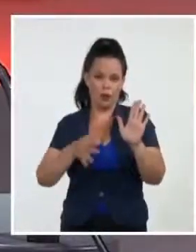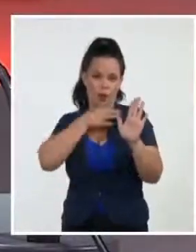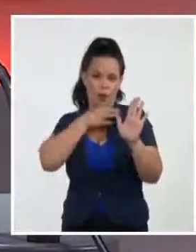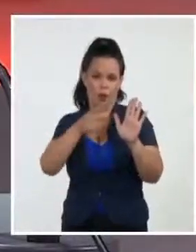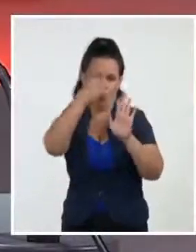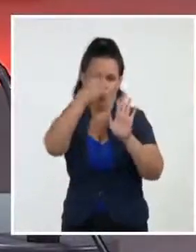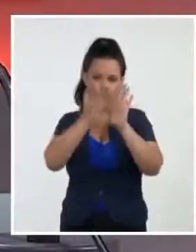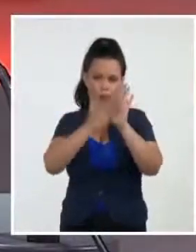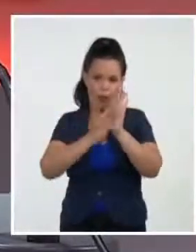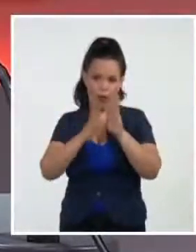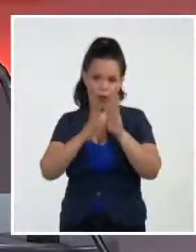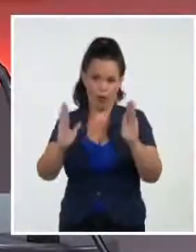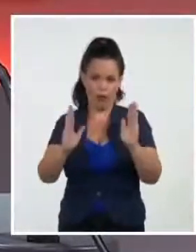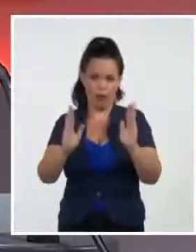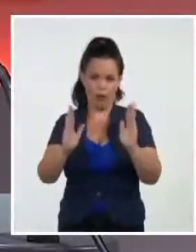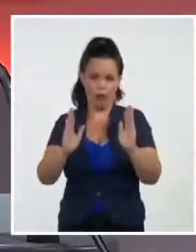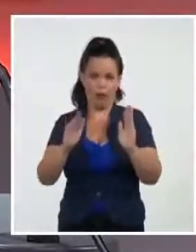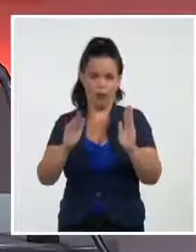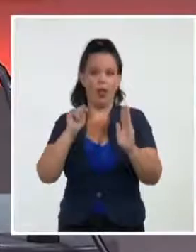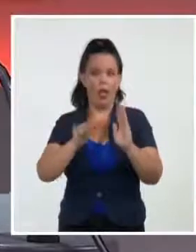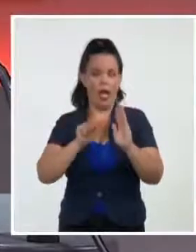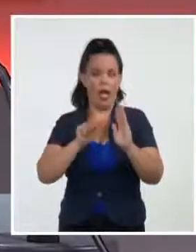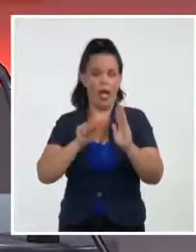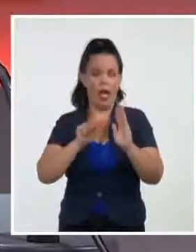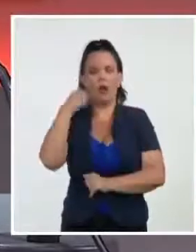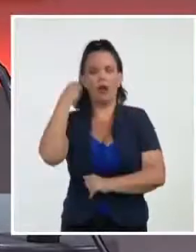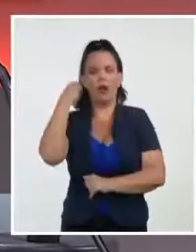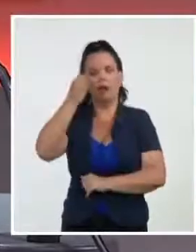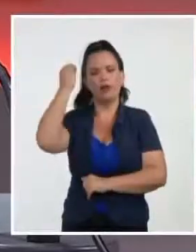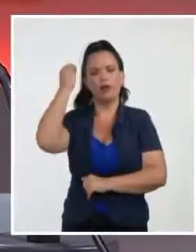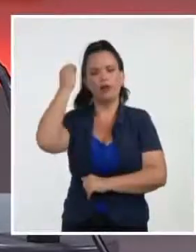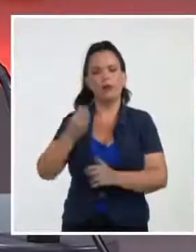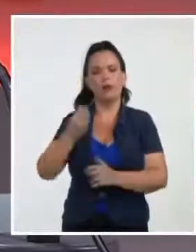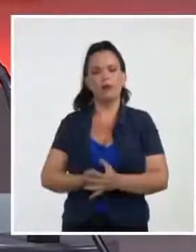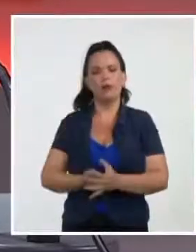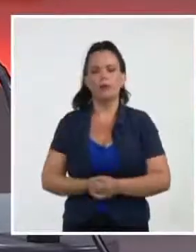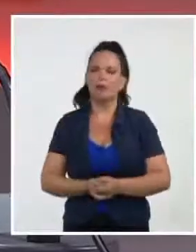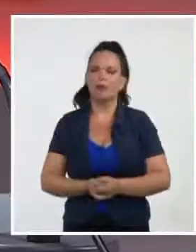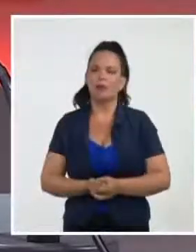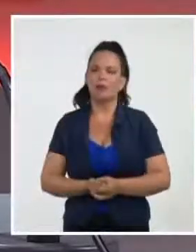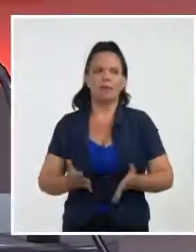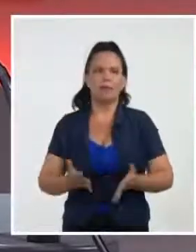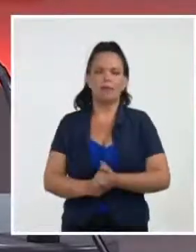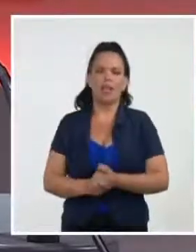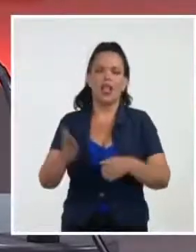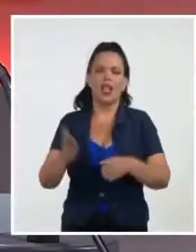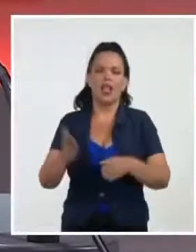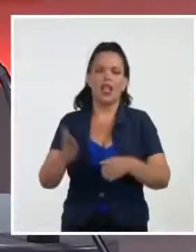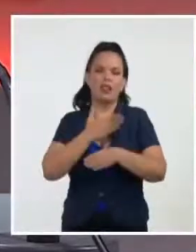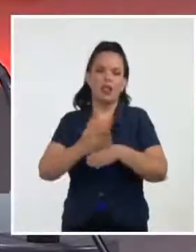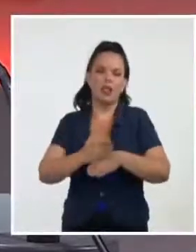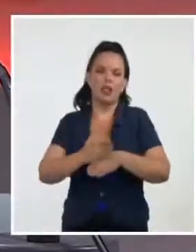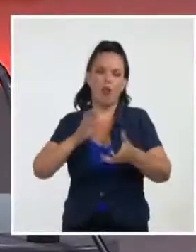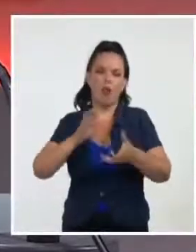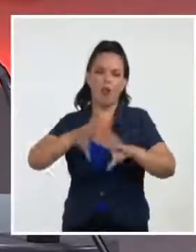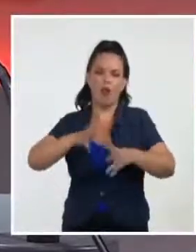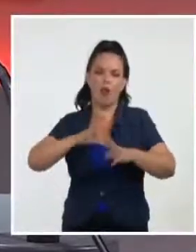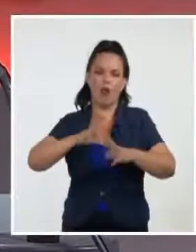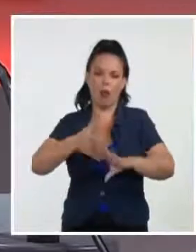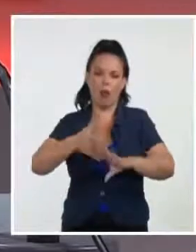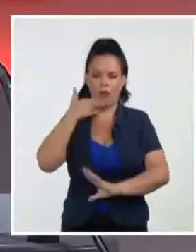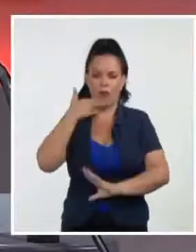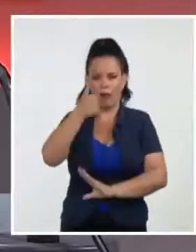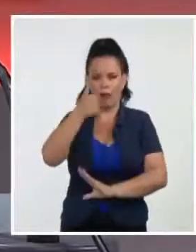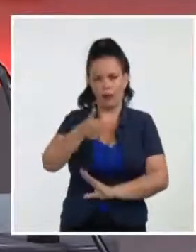y hemos también considerado distintos, vamos a decir, valores de eficacia. Una eficacia variando desde 0.6